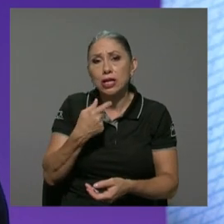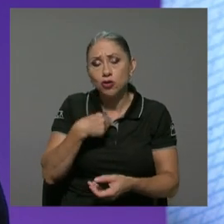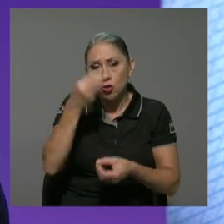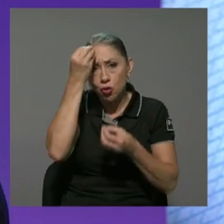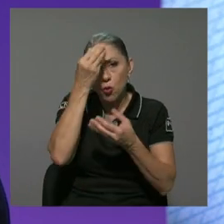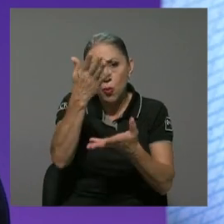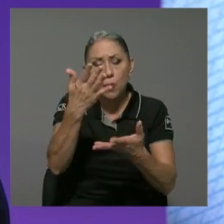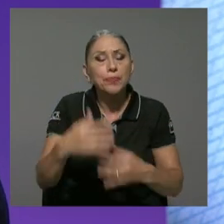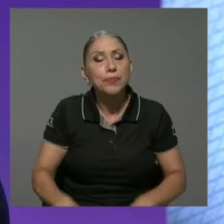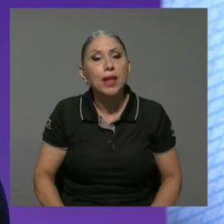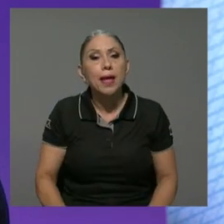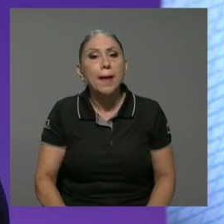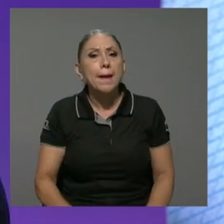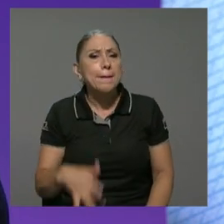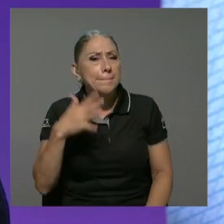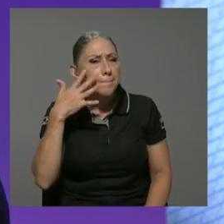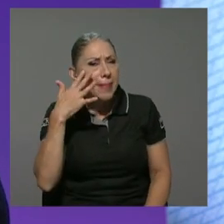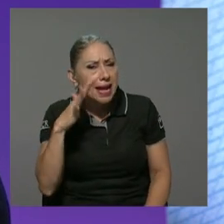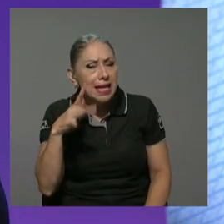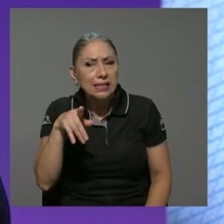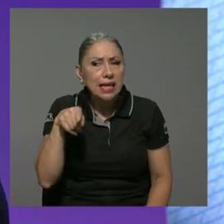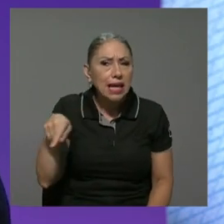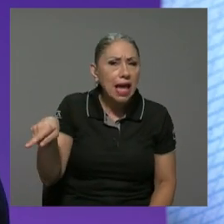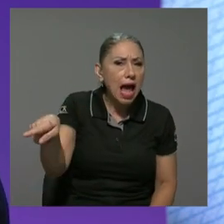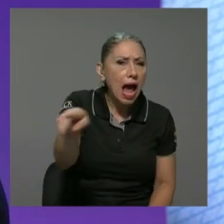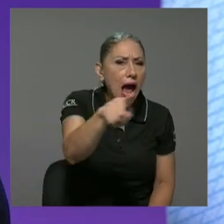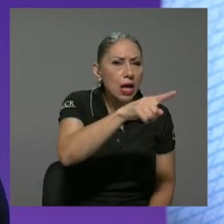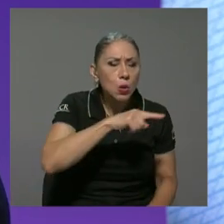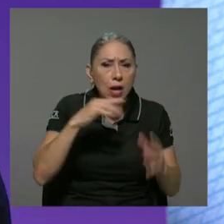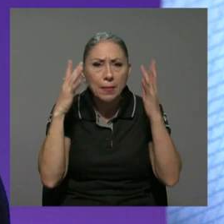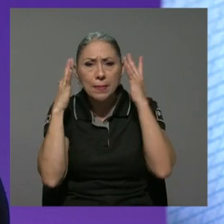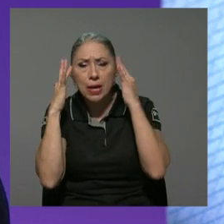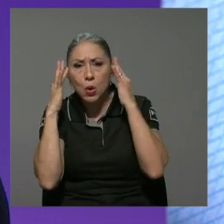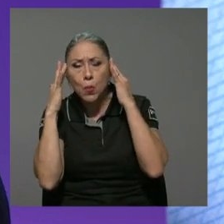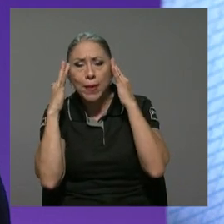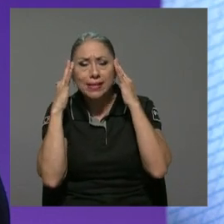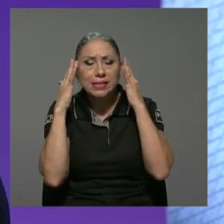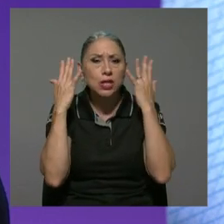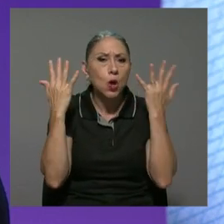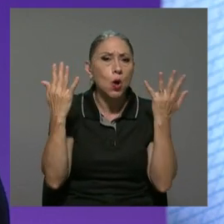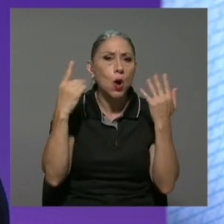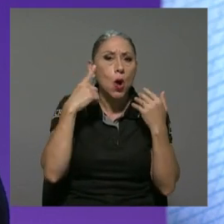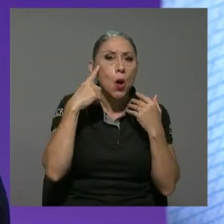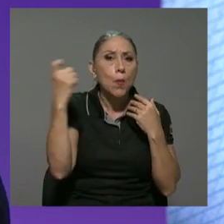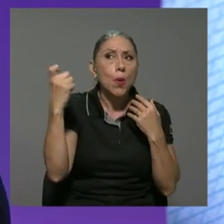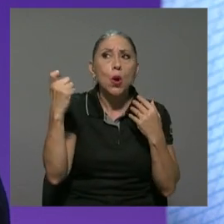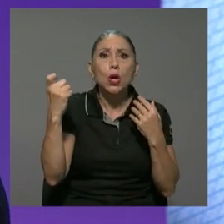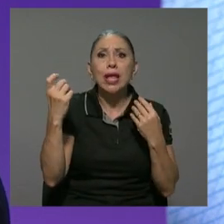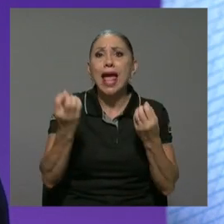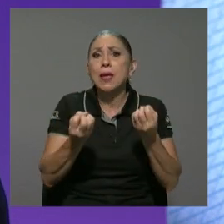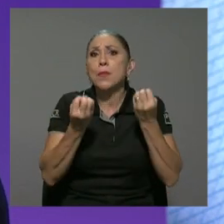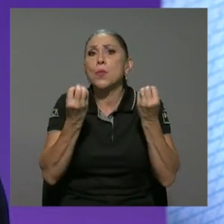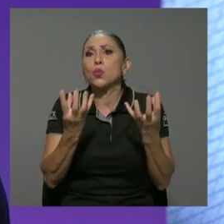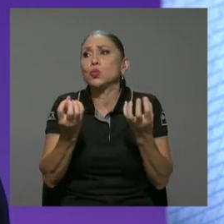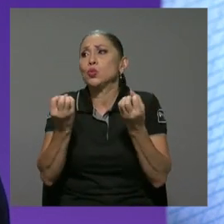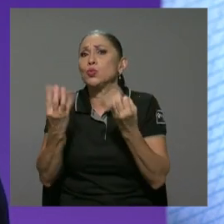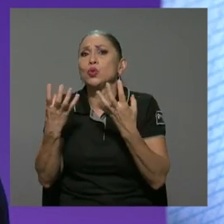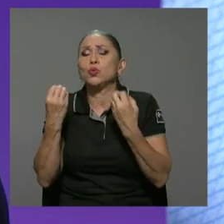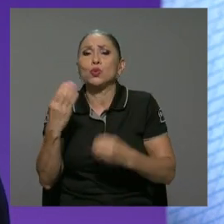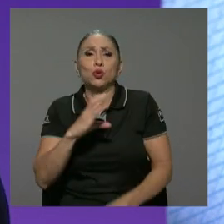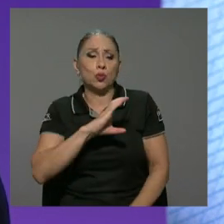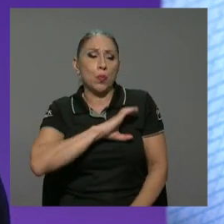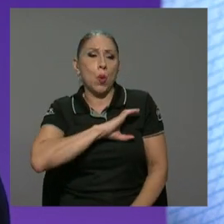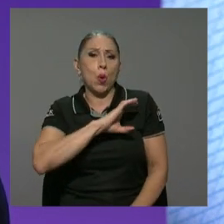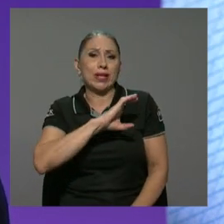alguna preocupación porque hay un despliegue bastante grande de policía en las inmediaciones del Parque